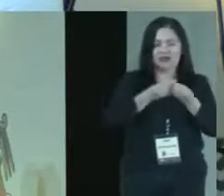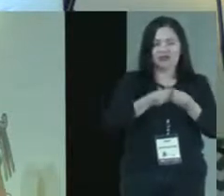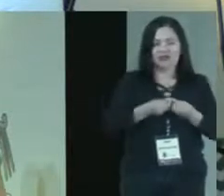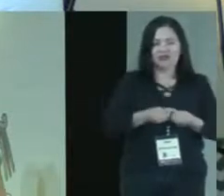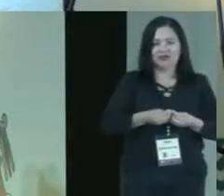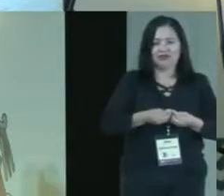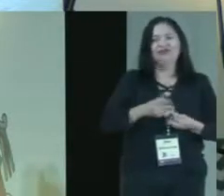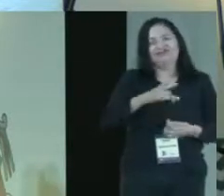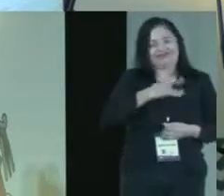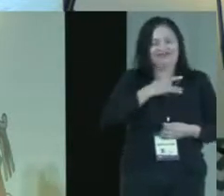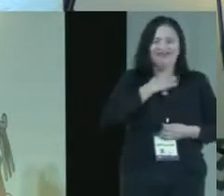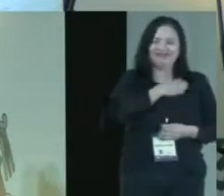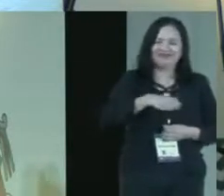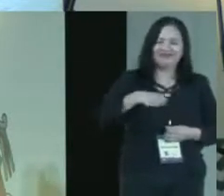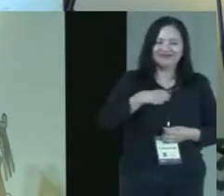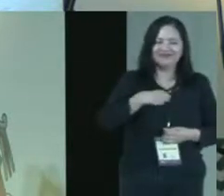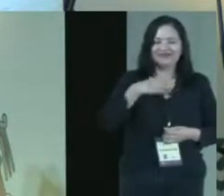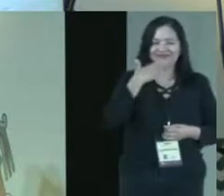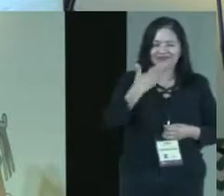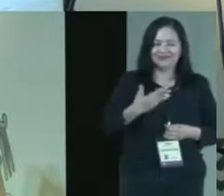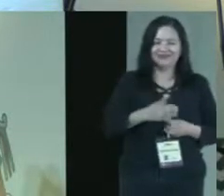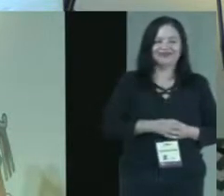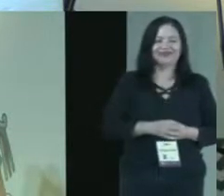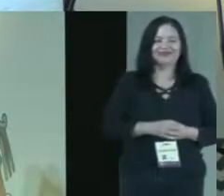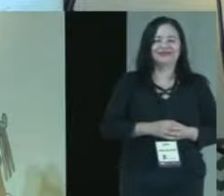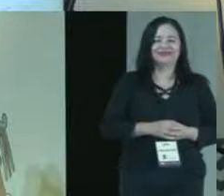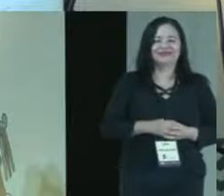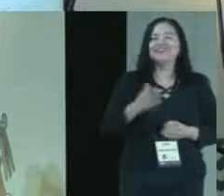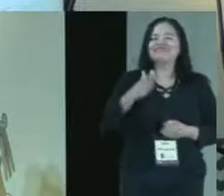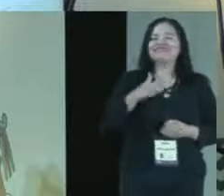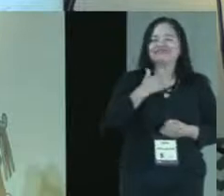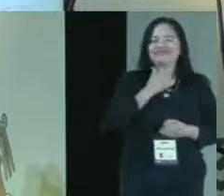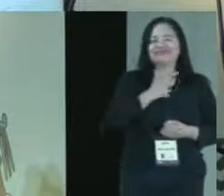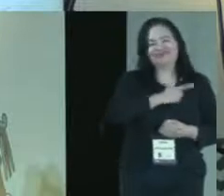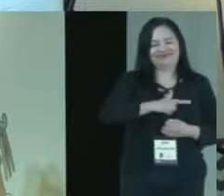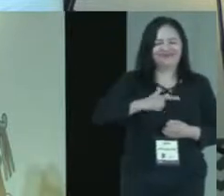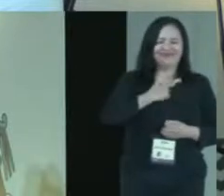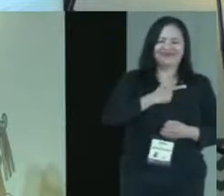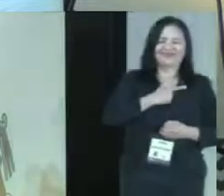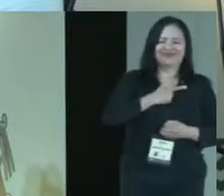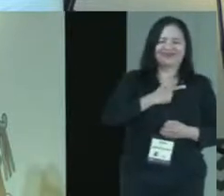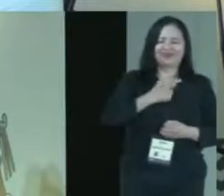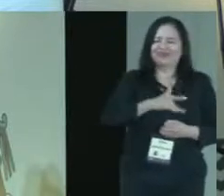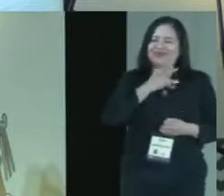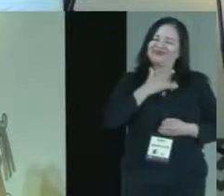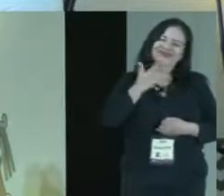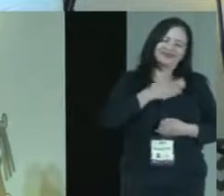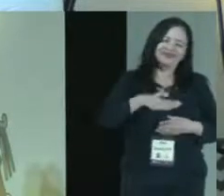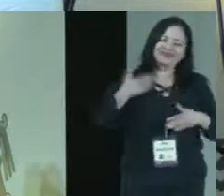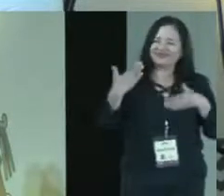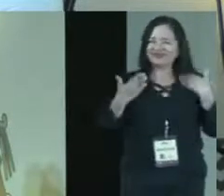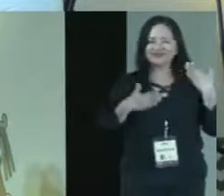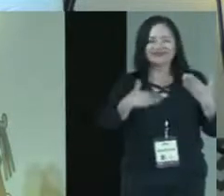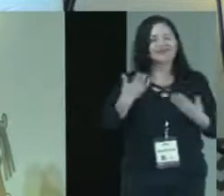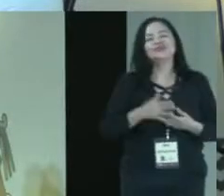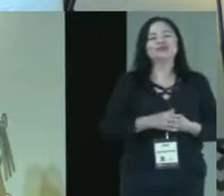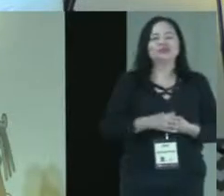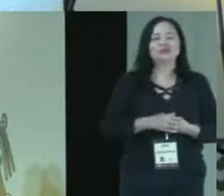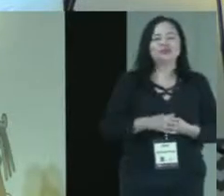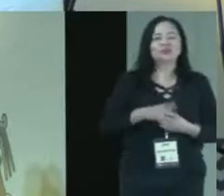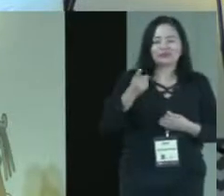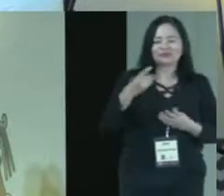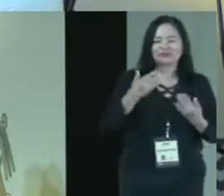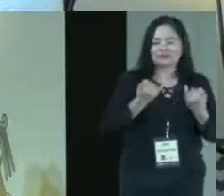es un momento fabuloso y lo estamos disfrutando. Y yo esperaría, invitaría a Saúl que lo